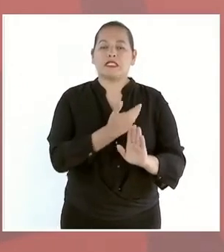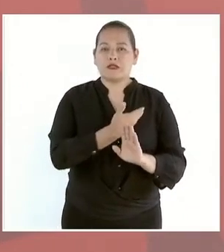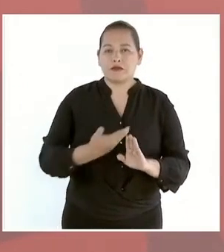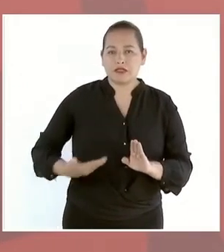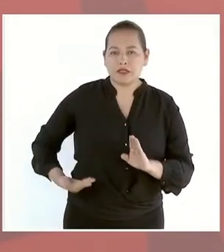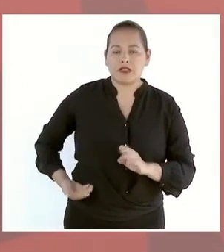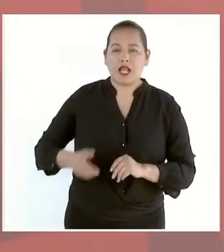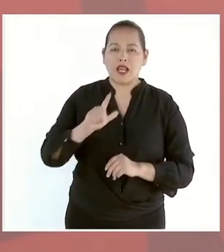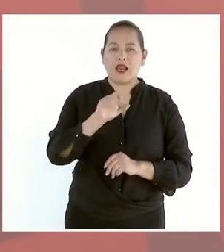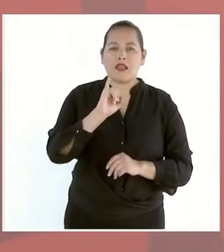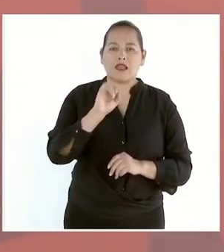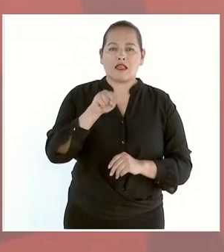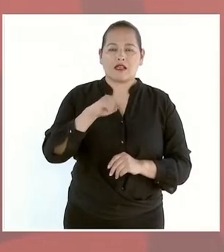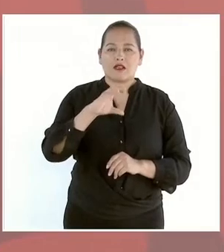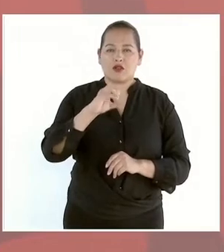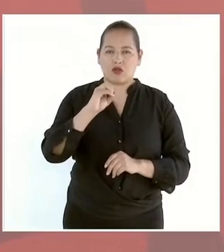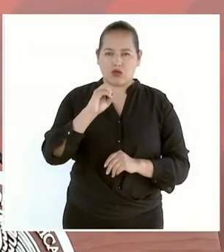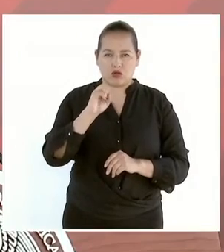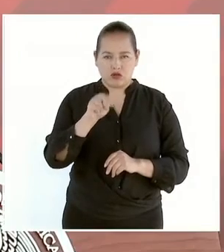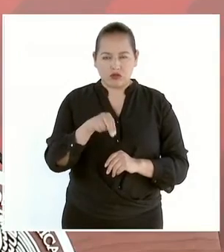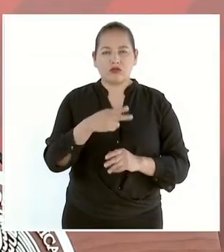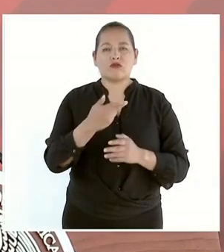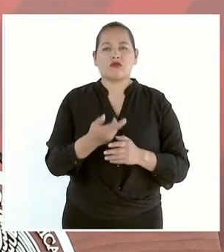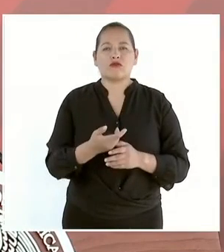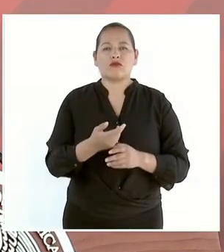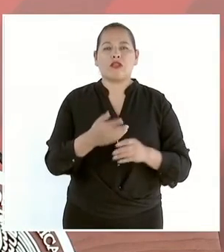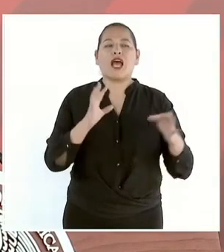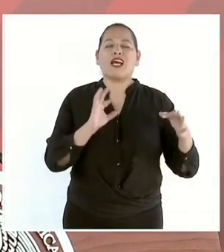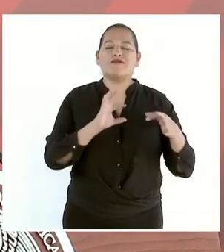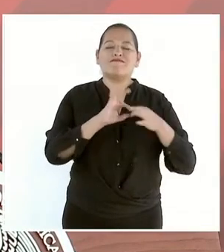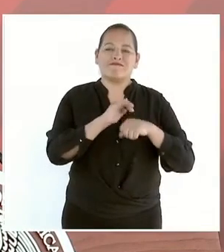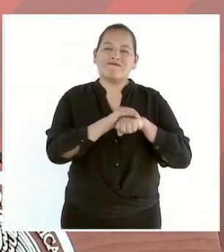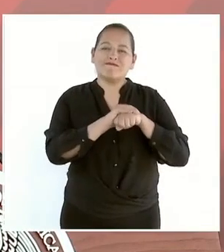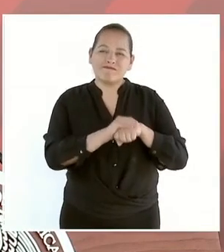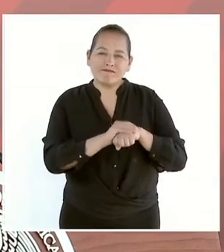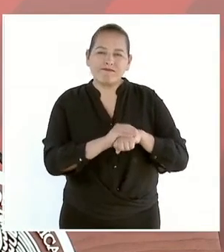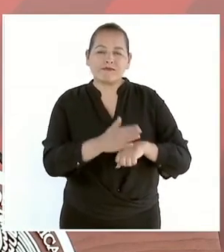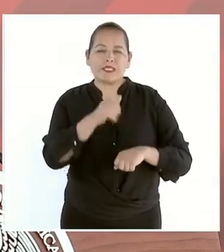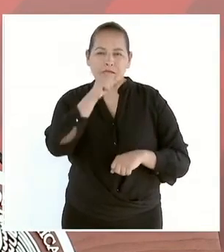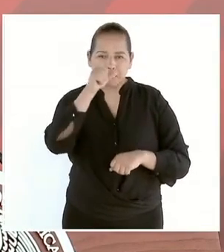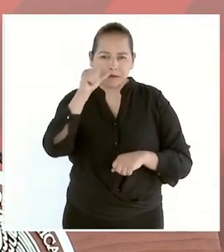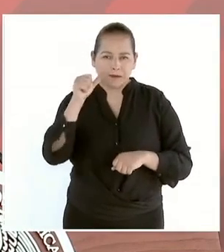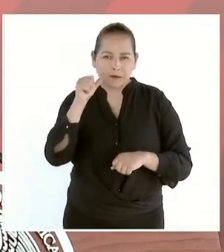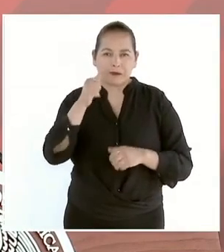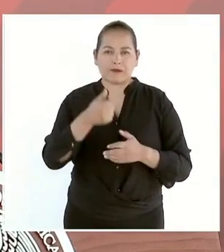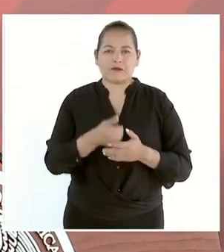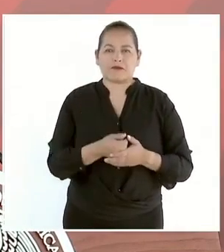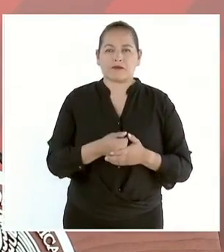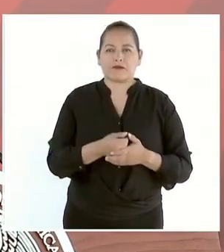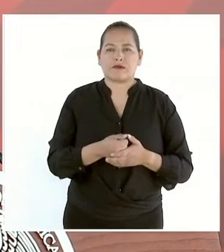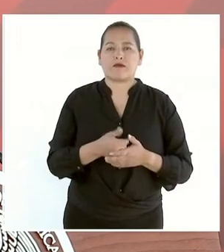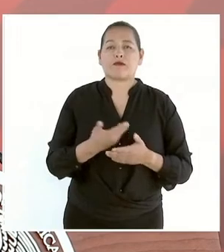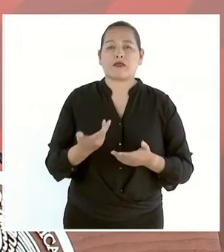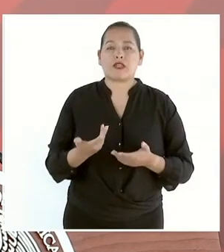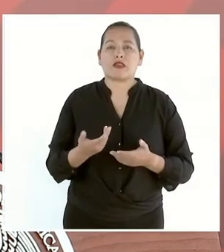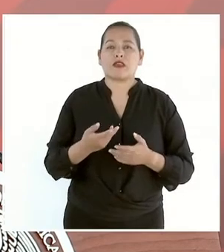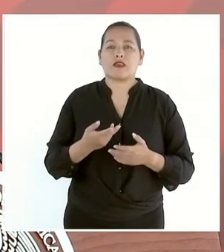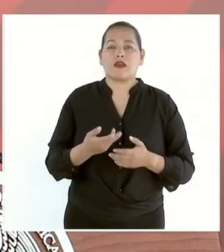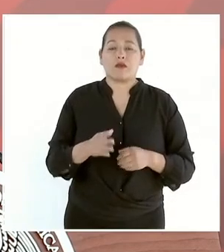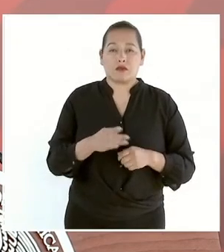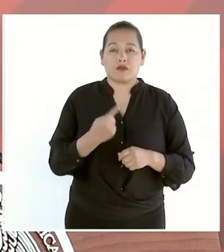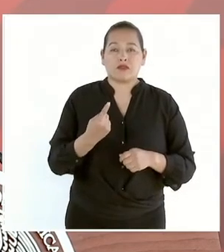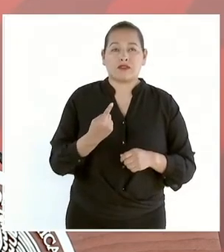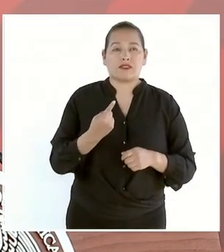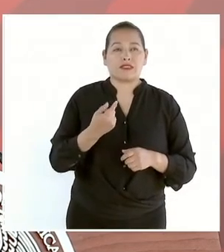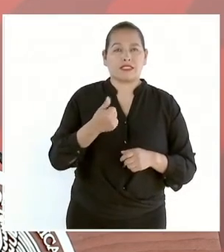presidente juárez como el hecho de que el benemérito vivió por